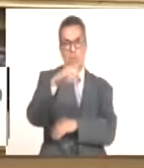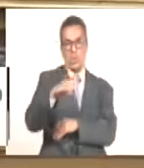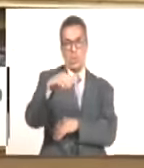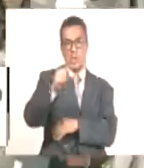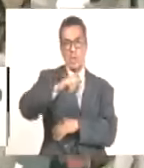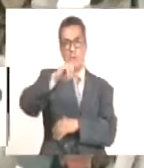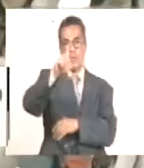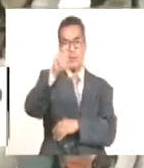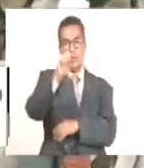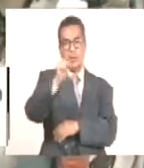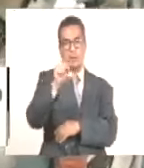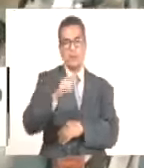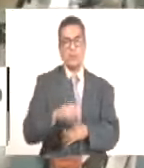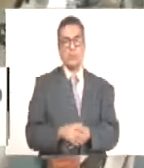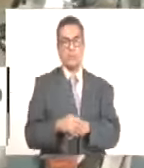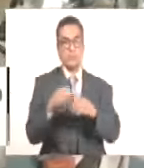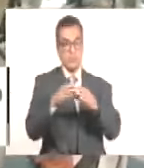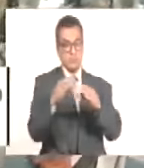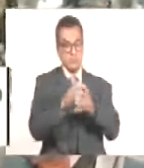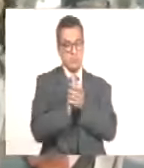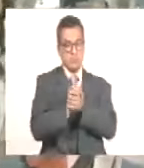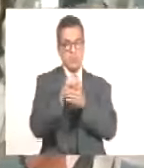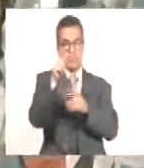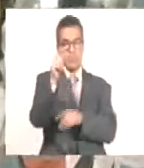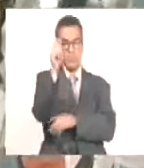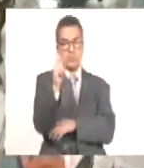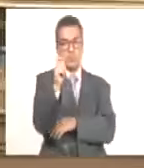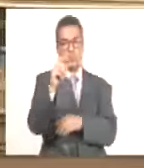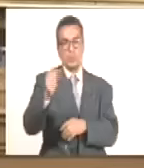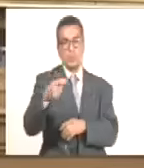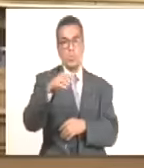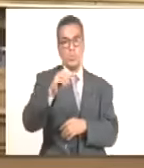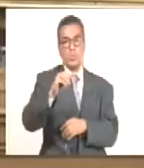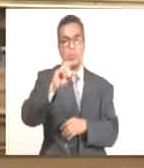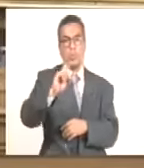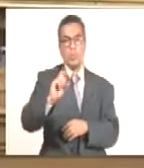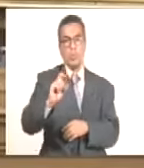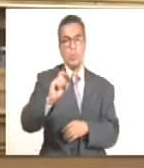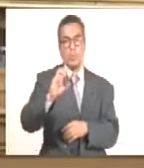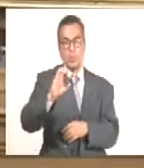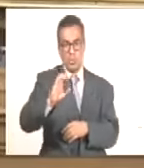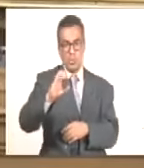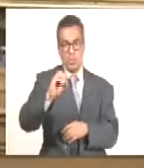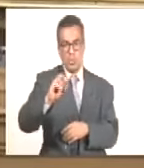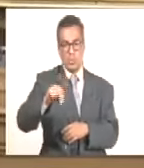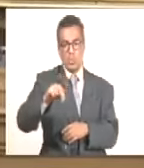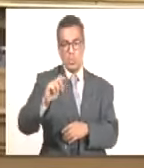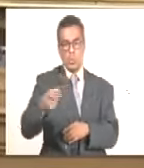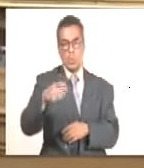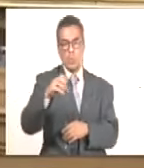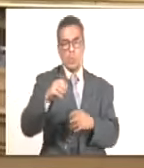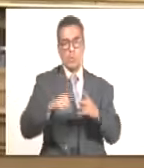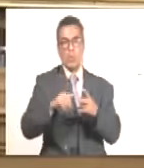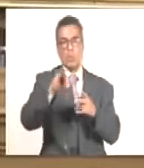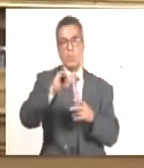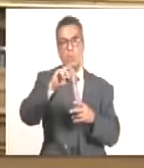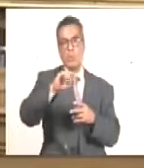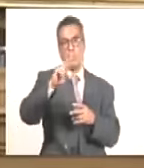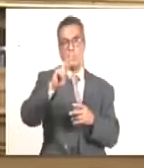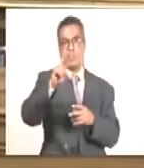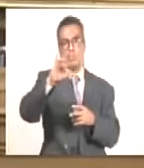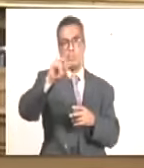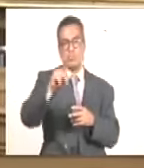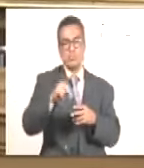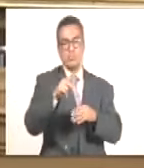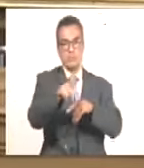Gamarra. El grupo de amistad con República del Congo lo preside el diputado Irwin Monteverde